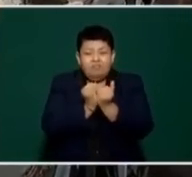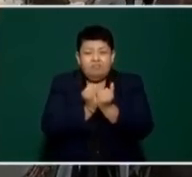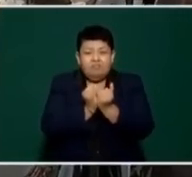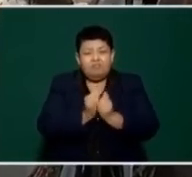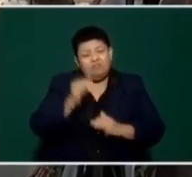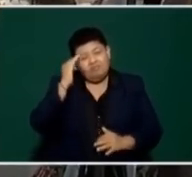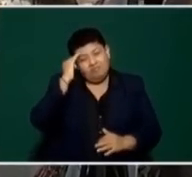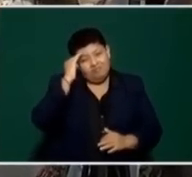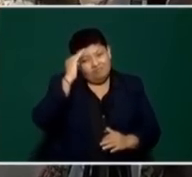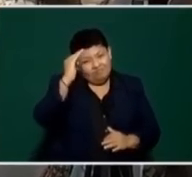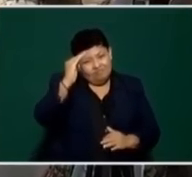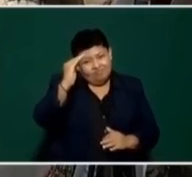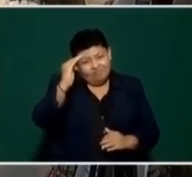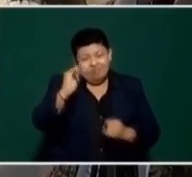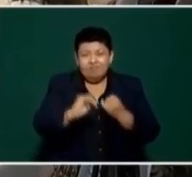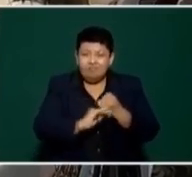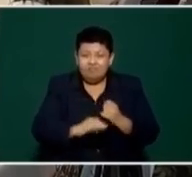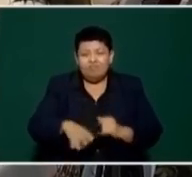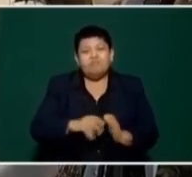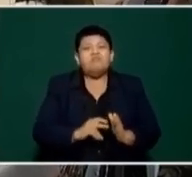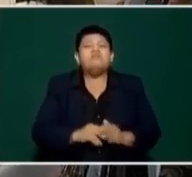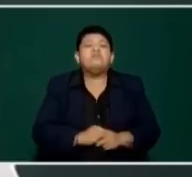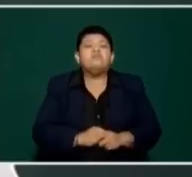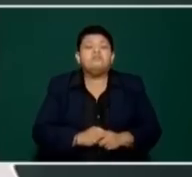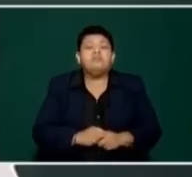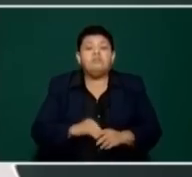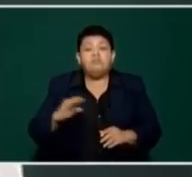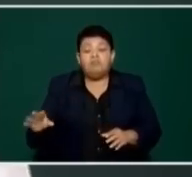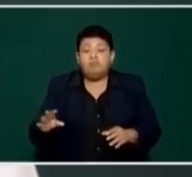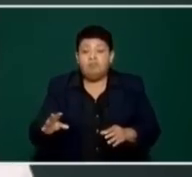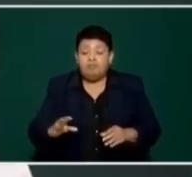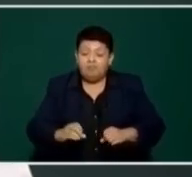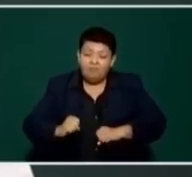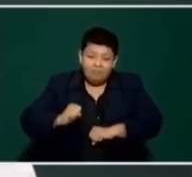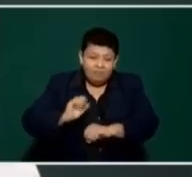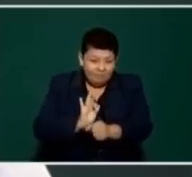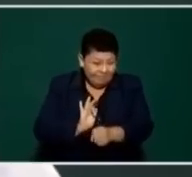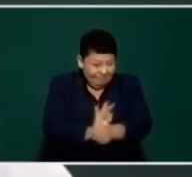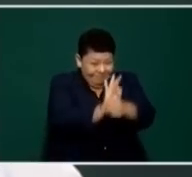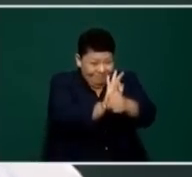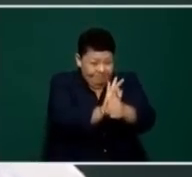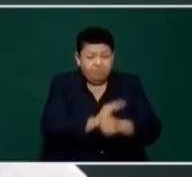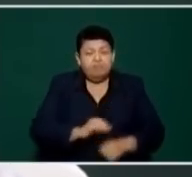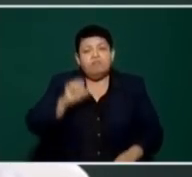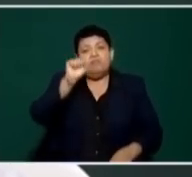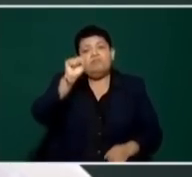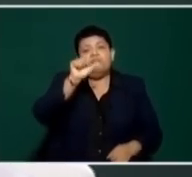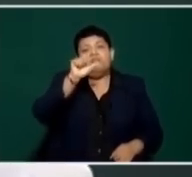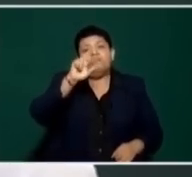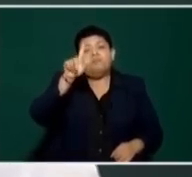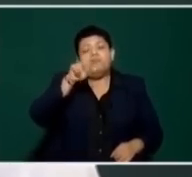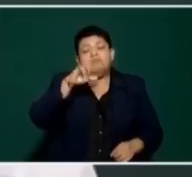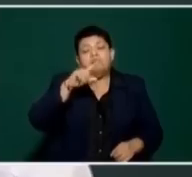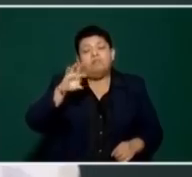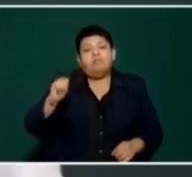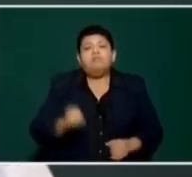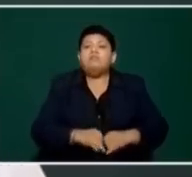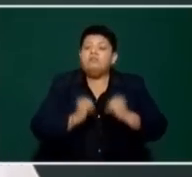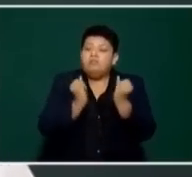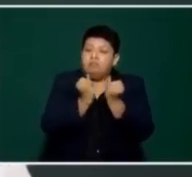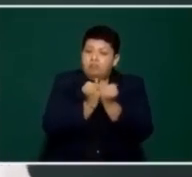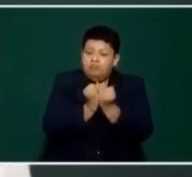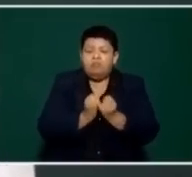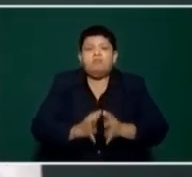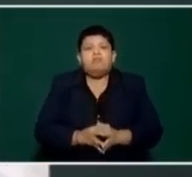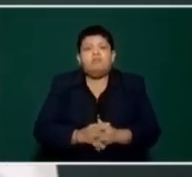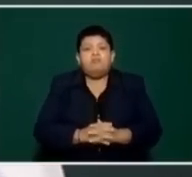plazo para la contención total del mismo sargazo. Y también durante